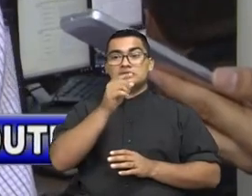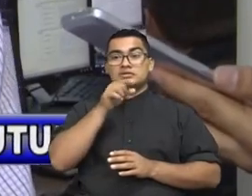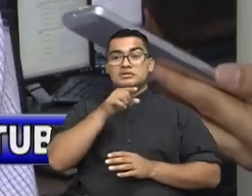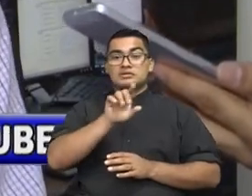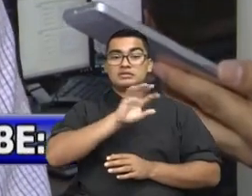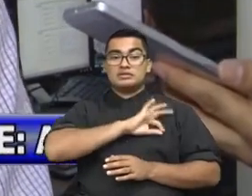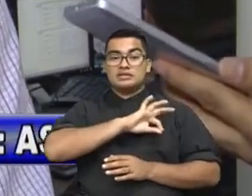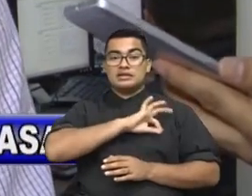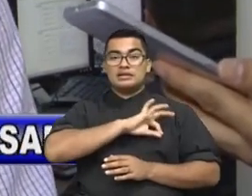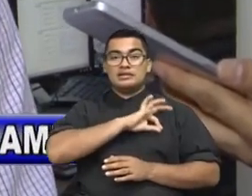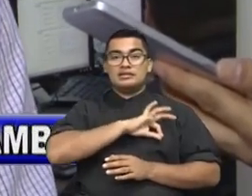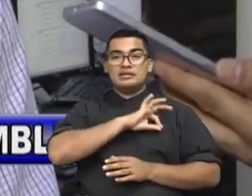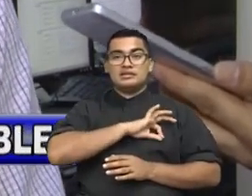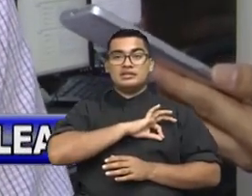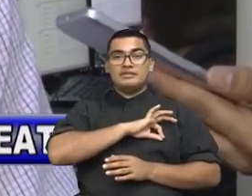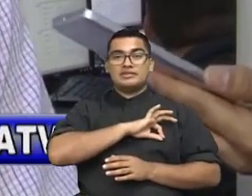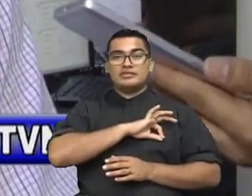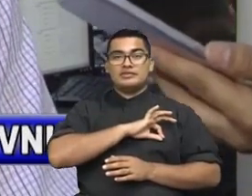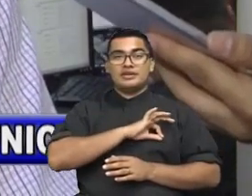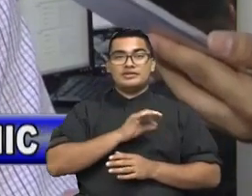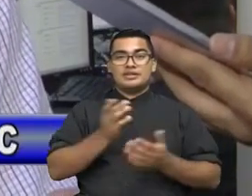salario.